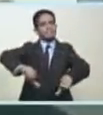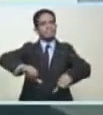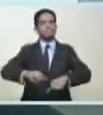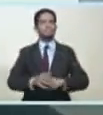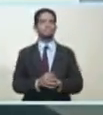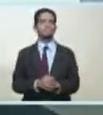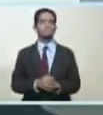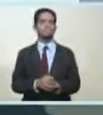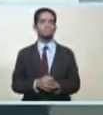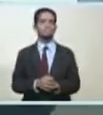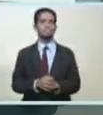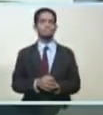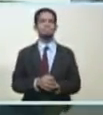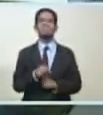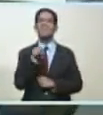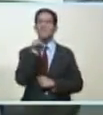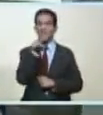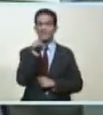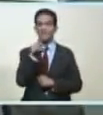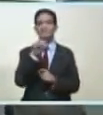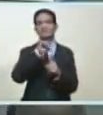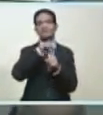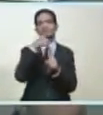Esto es lo que ha enfrentado Venezuela.